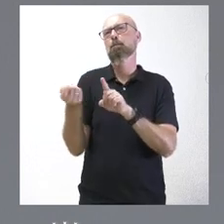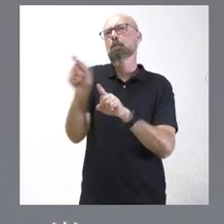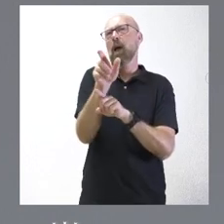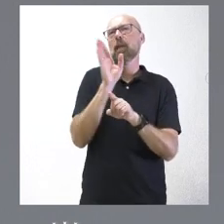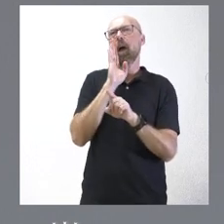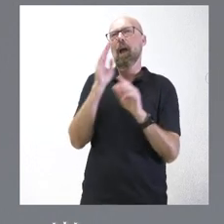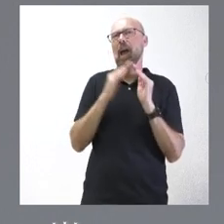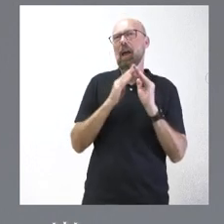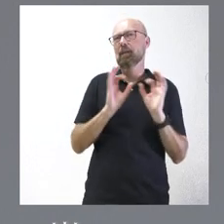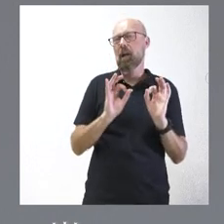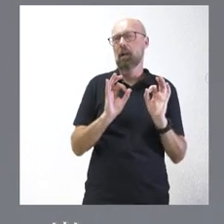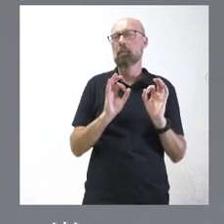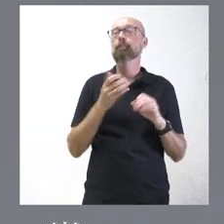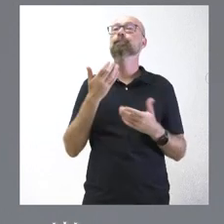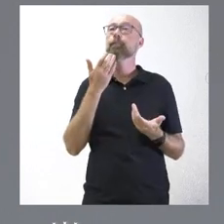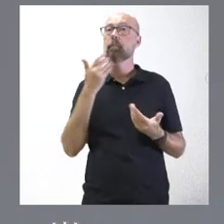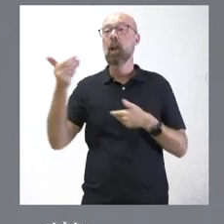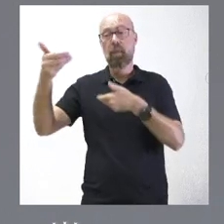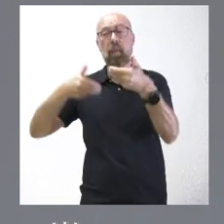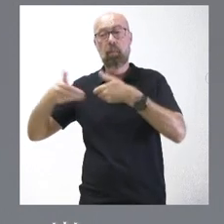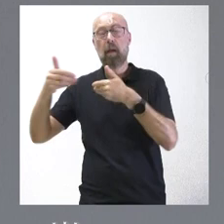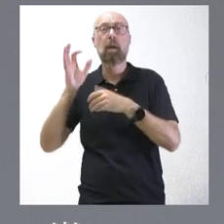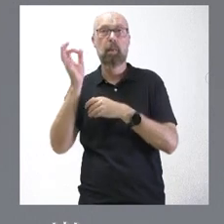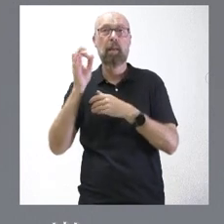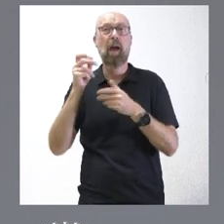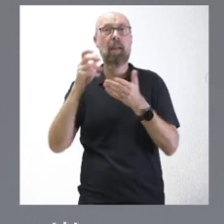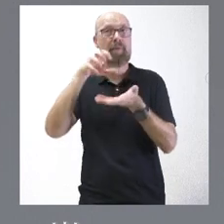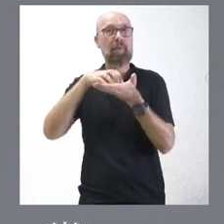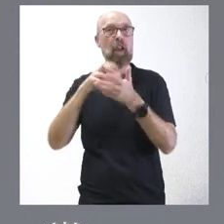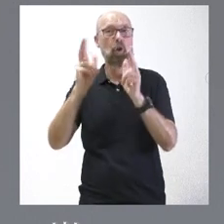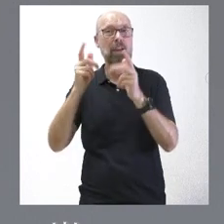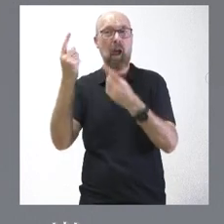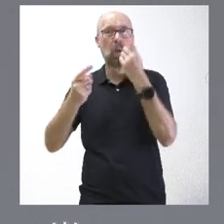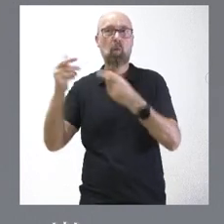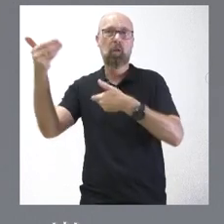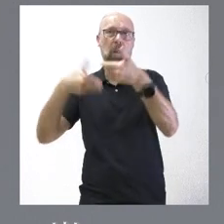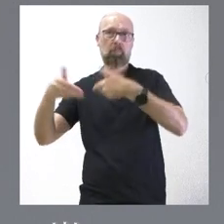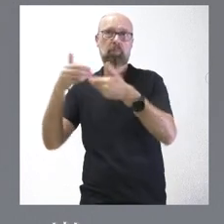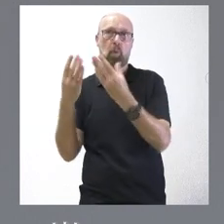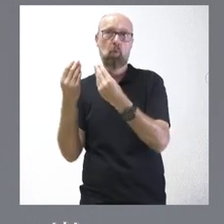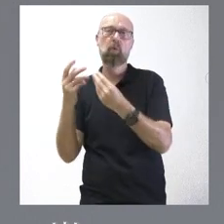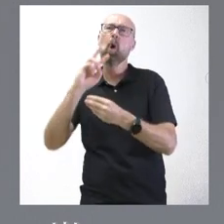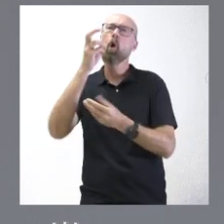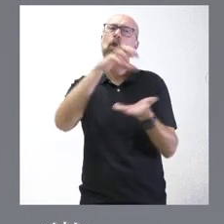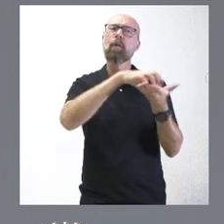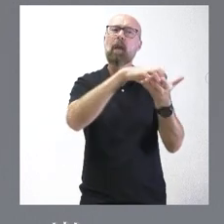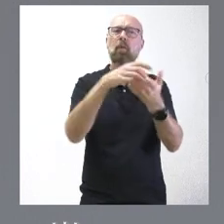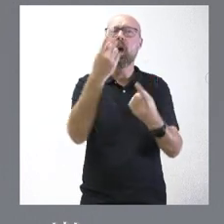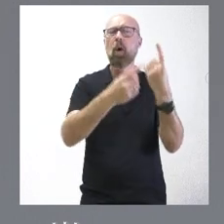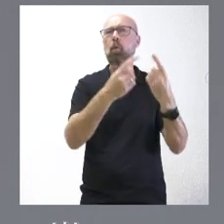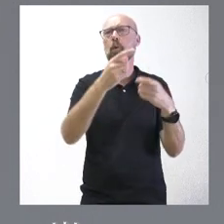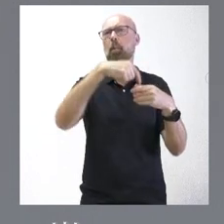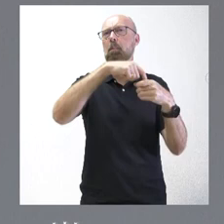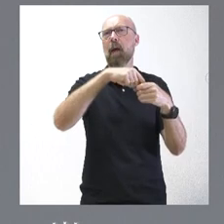centros residenciales que tienen mucha demanda pero también hay centros residenciales que tienen que tienen muchas